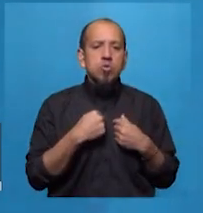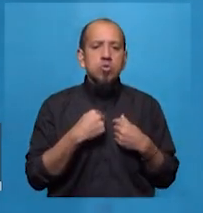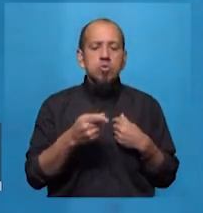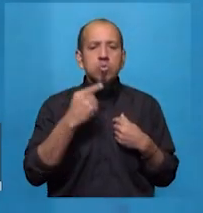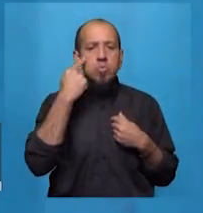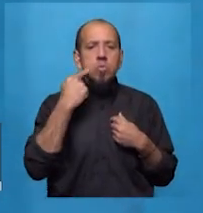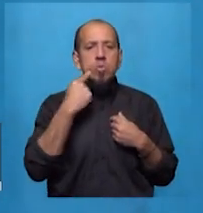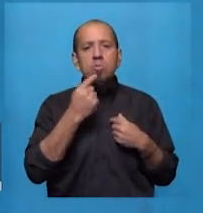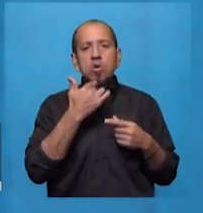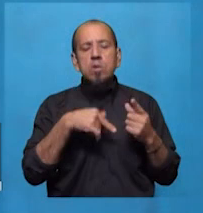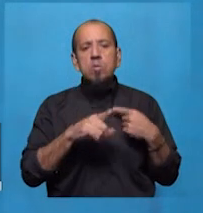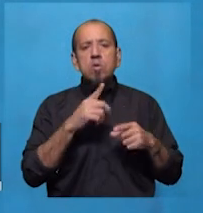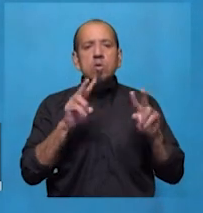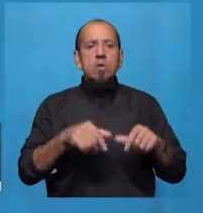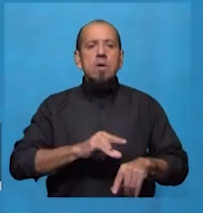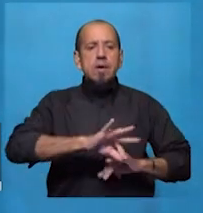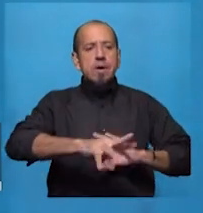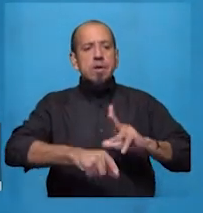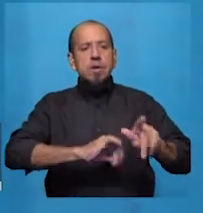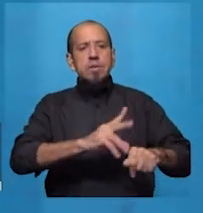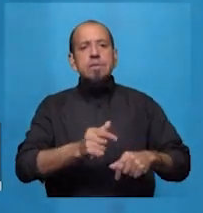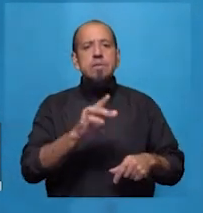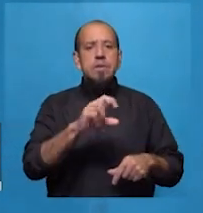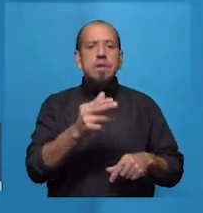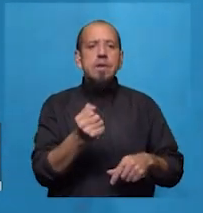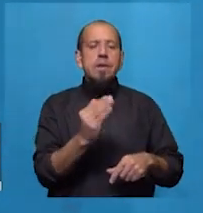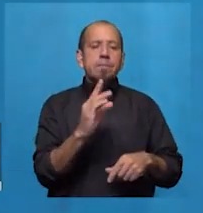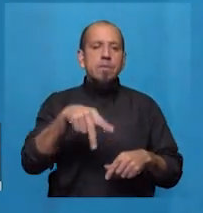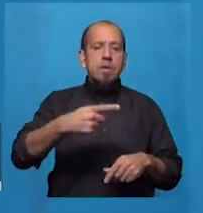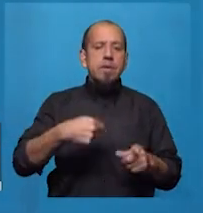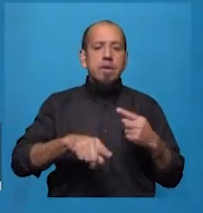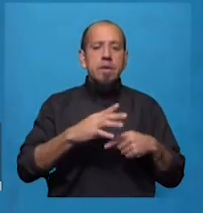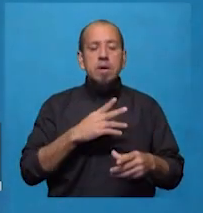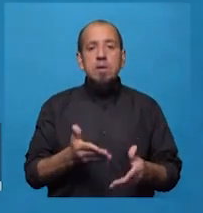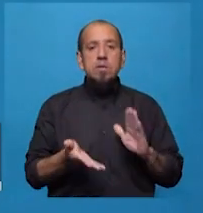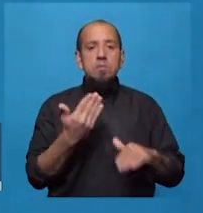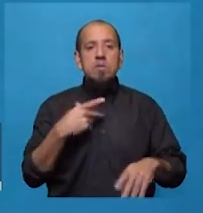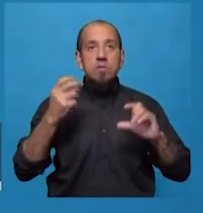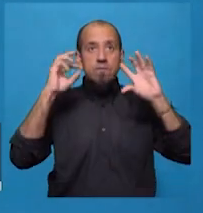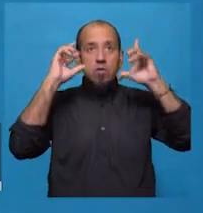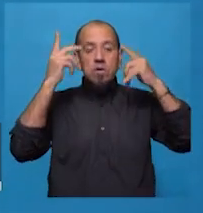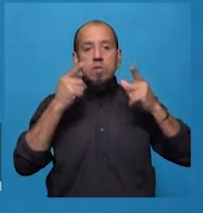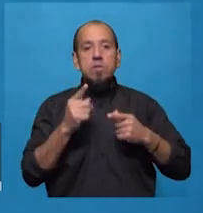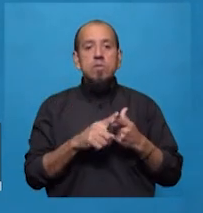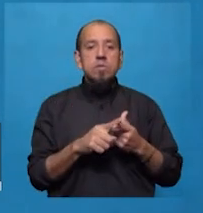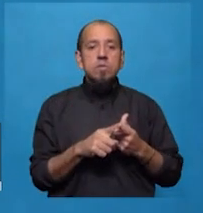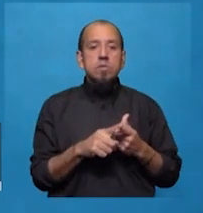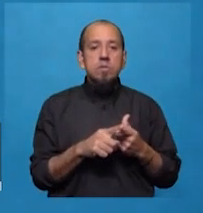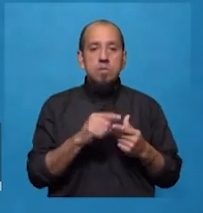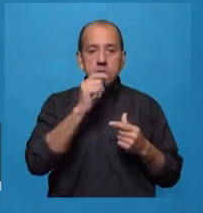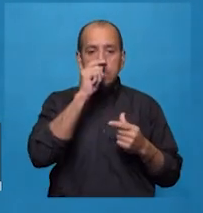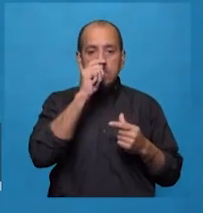los números y por ejemplo lo que tiene que ver con rapiñas que es el tipo de de asalto más violento Digamos si sacamos